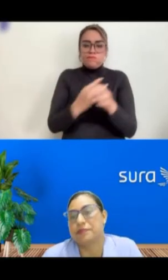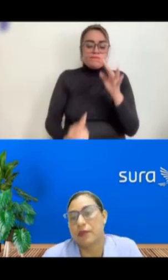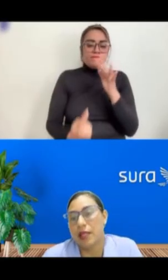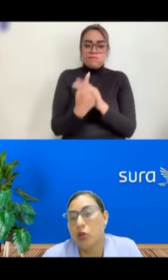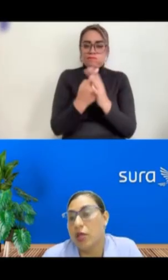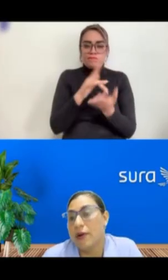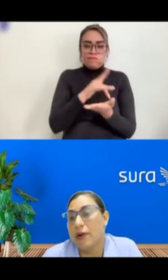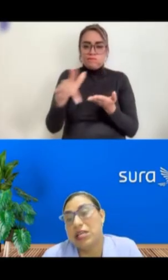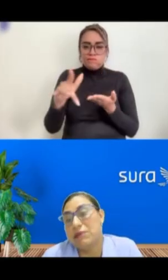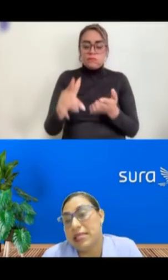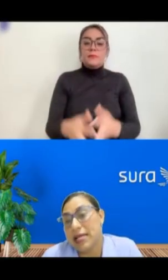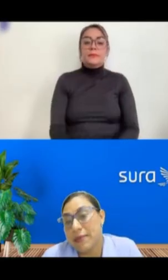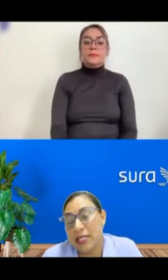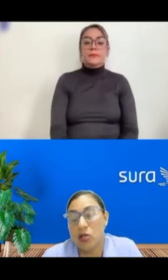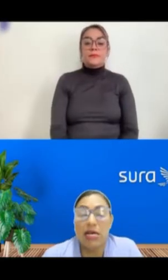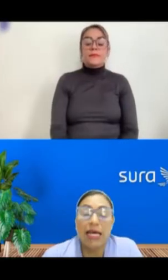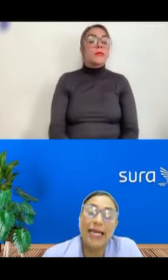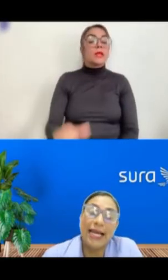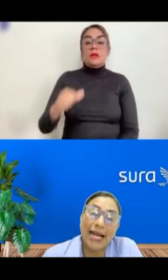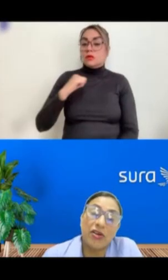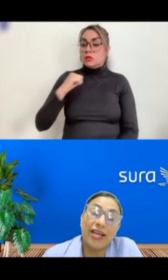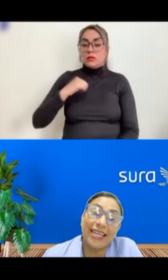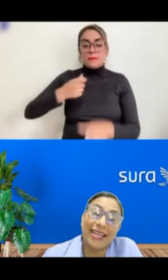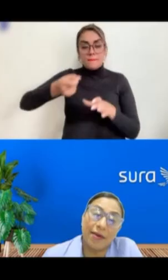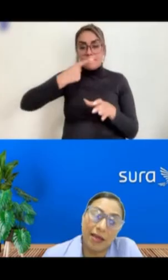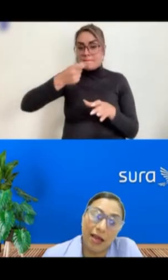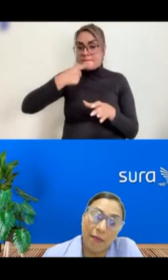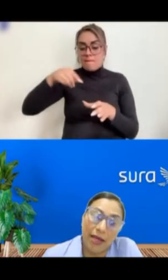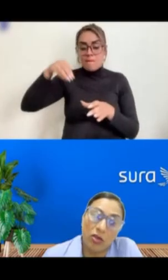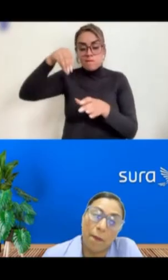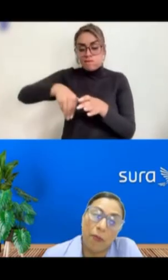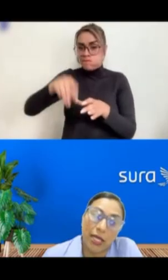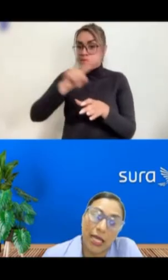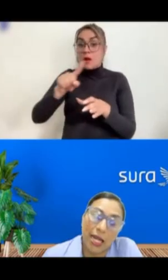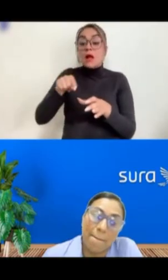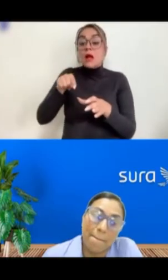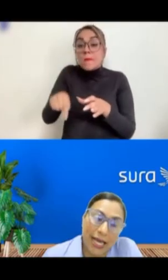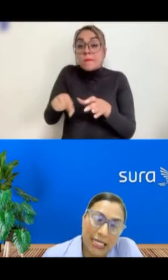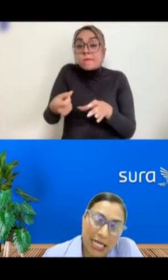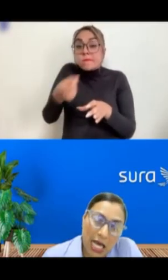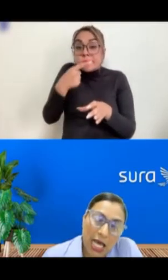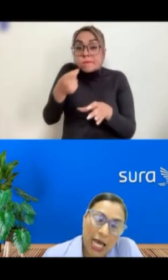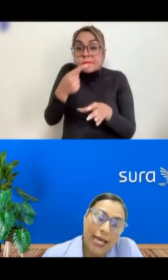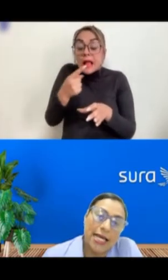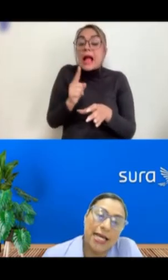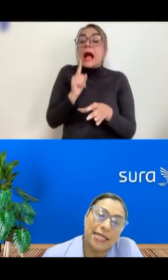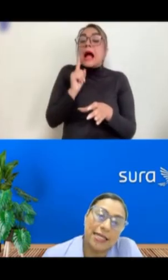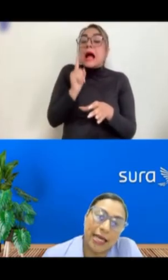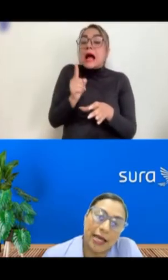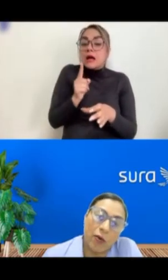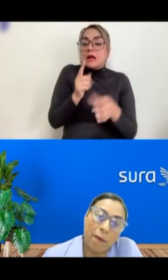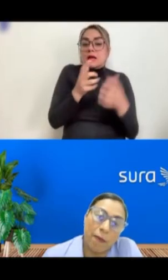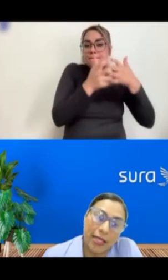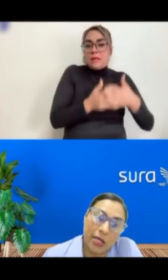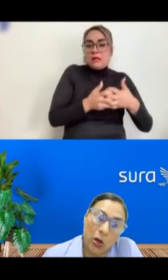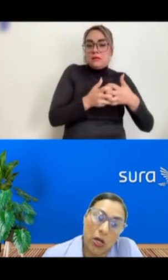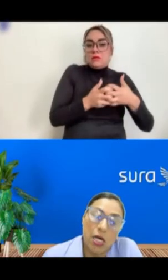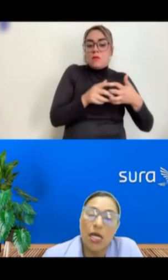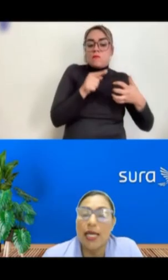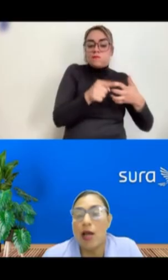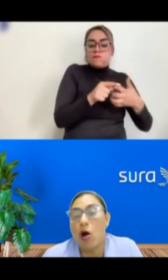emergencia. No debe contener medicamentos y en caso de que tenga medicamentos, porque en la empresa existe